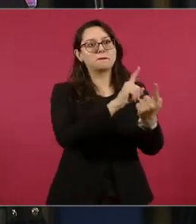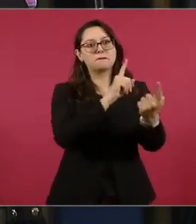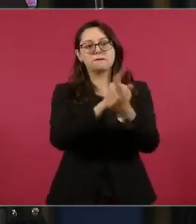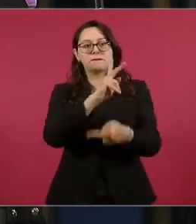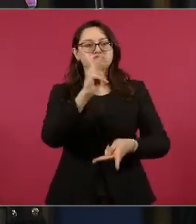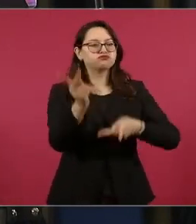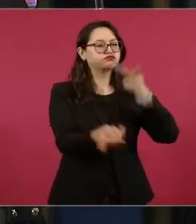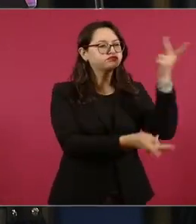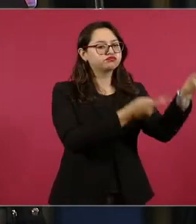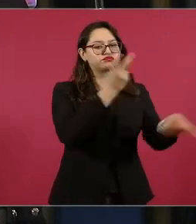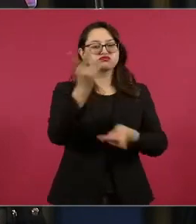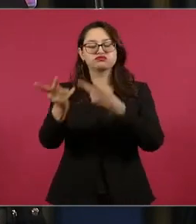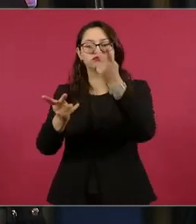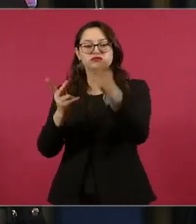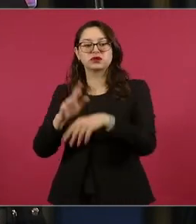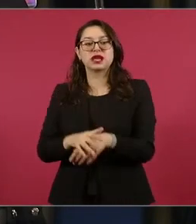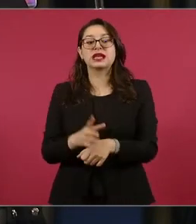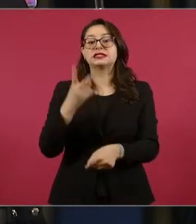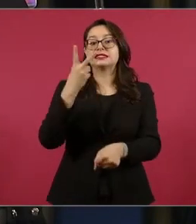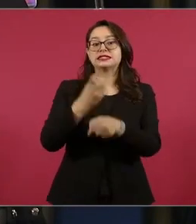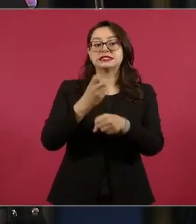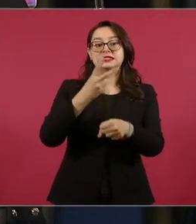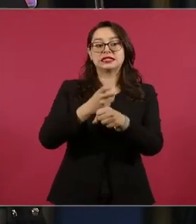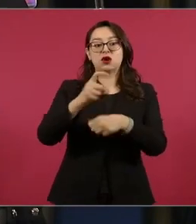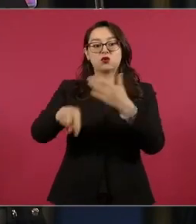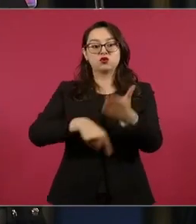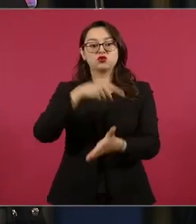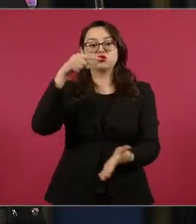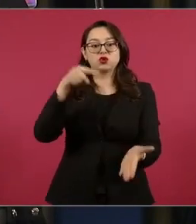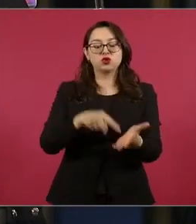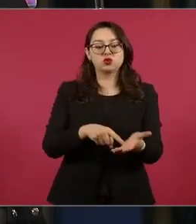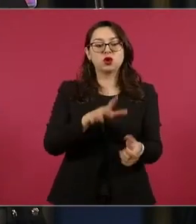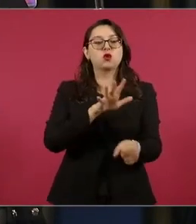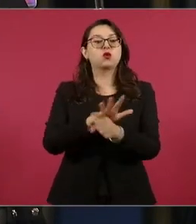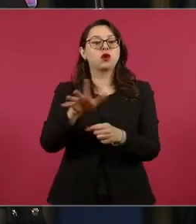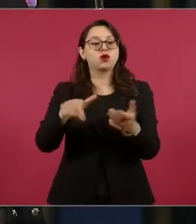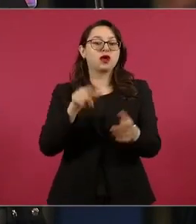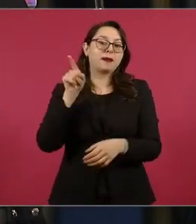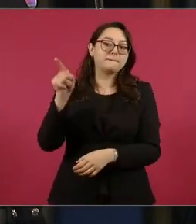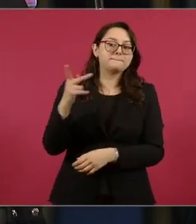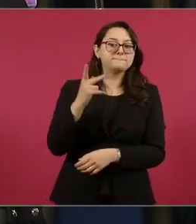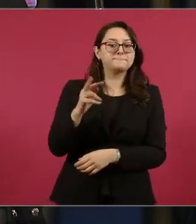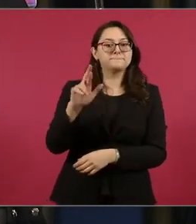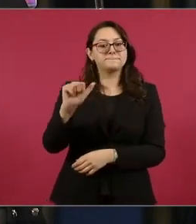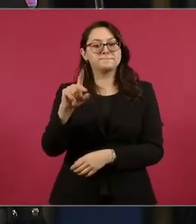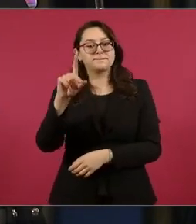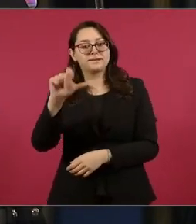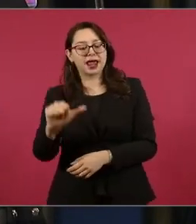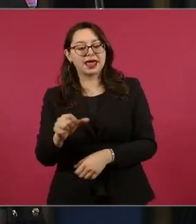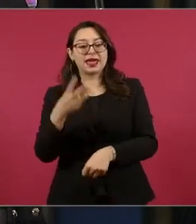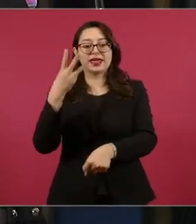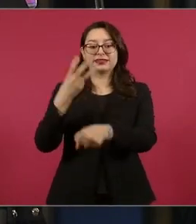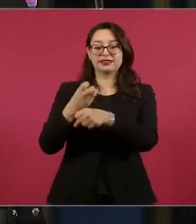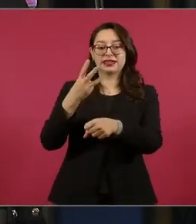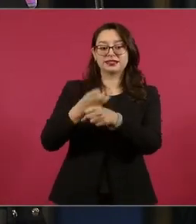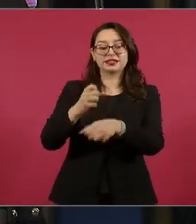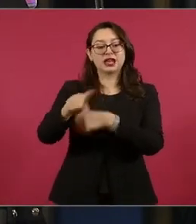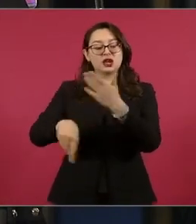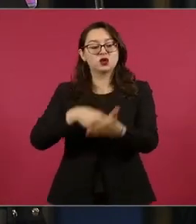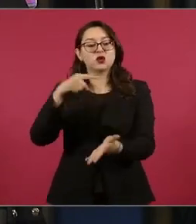eh el segundo lugar lo obtuvo Praga en República Checa el tercer lugar ciudad del Cabo en